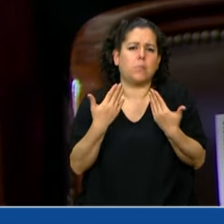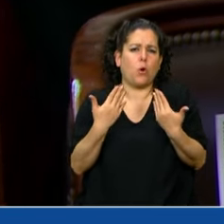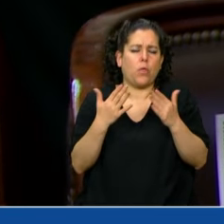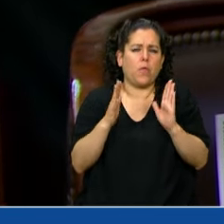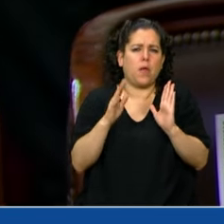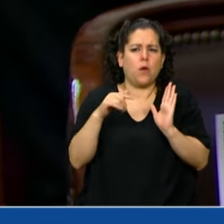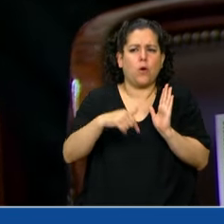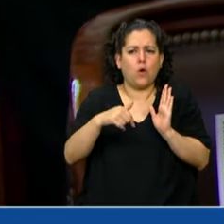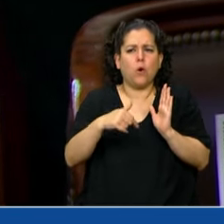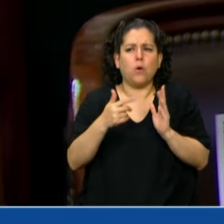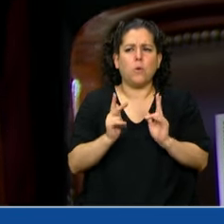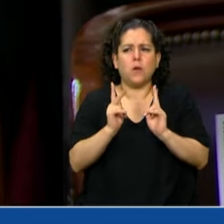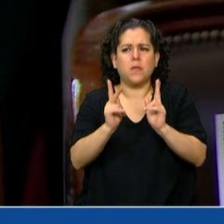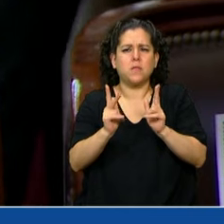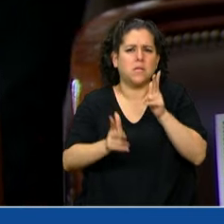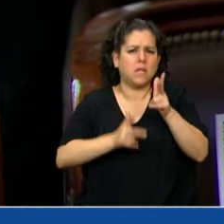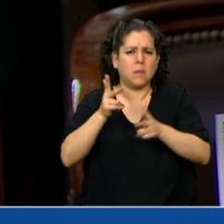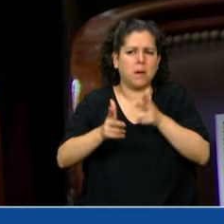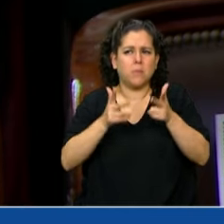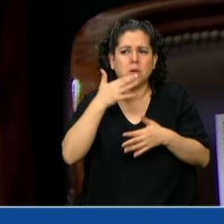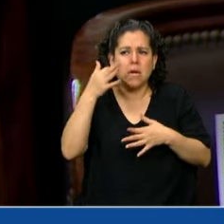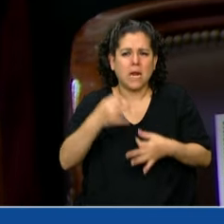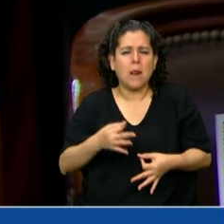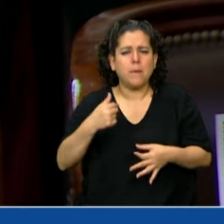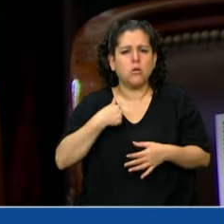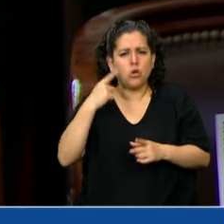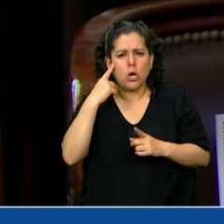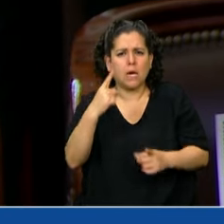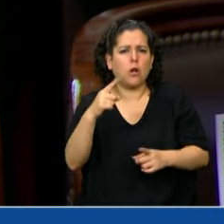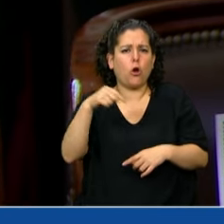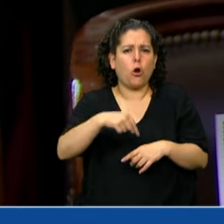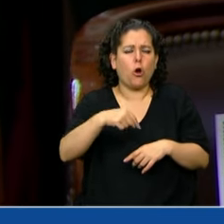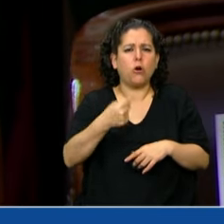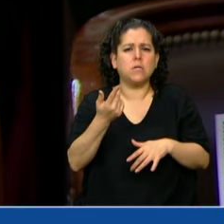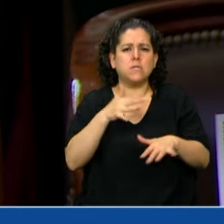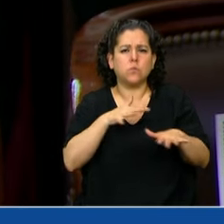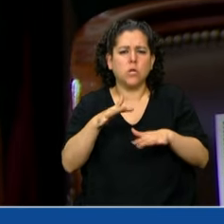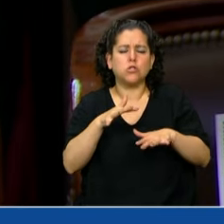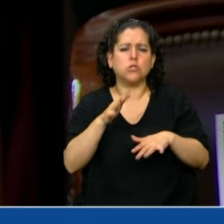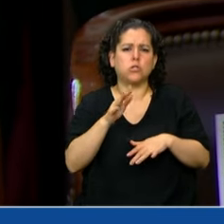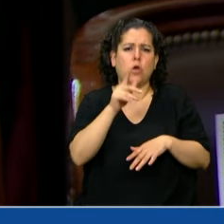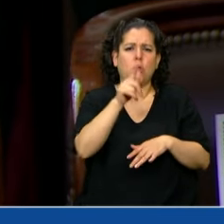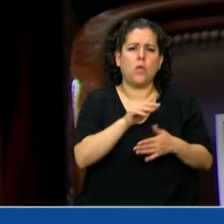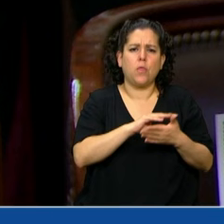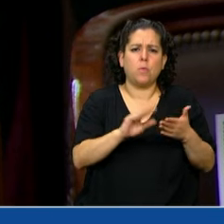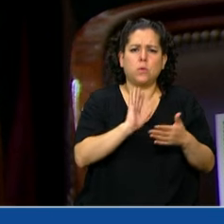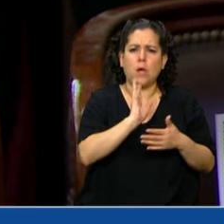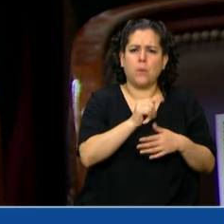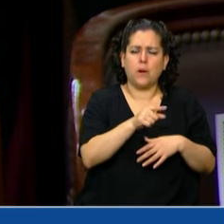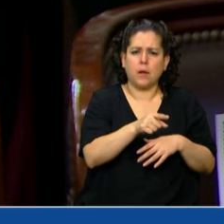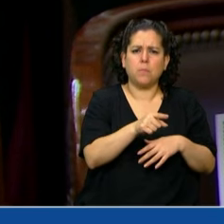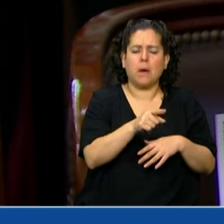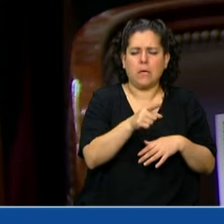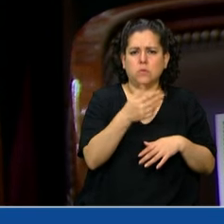podido poder decir estas palabras porque realmente creo que lo que está sucediendo con la diputada breckman es muy